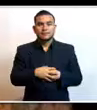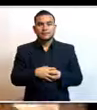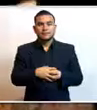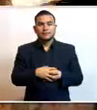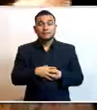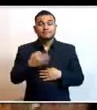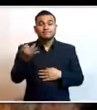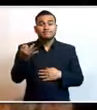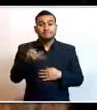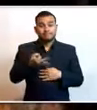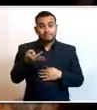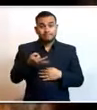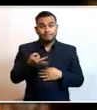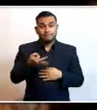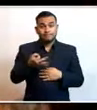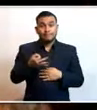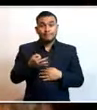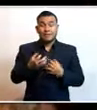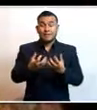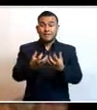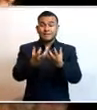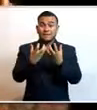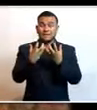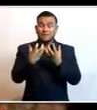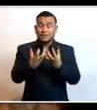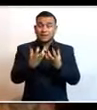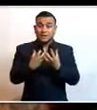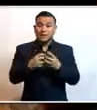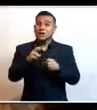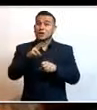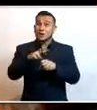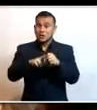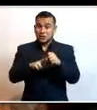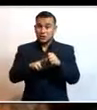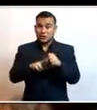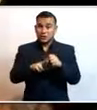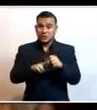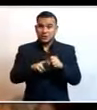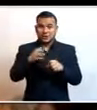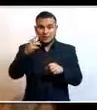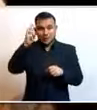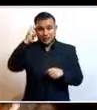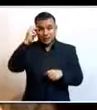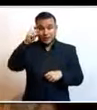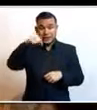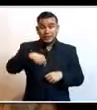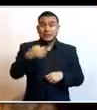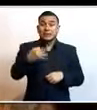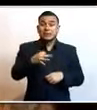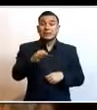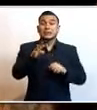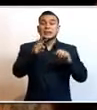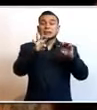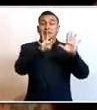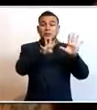se necesitan cientos de miles. Solo en esta comunidad me decían que se necesitan $900,000